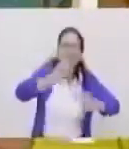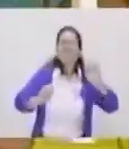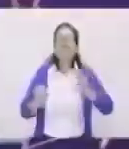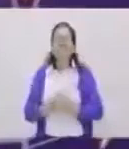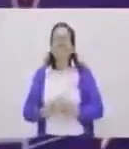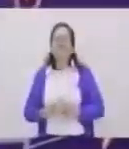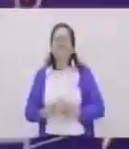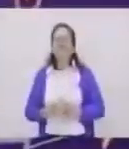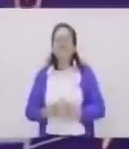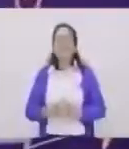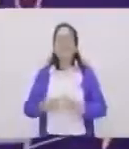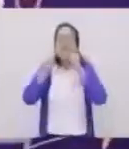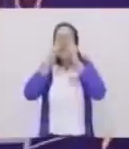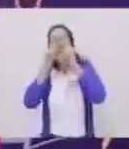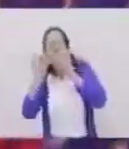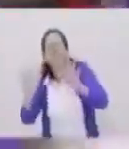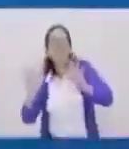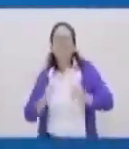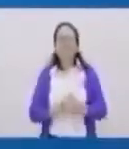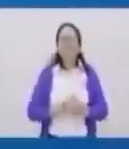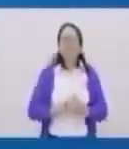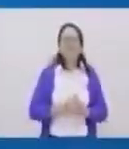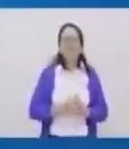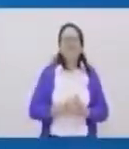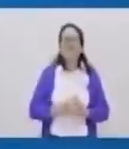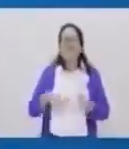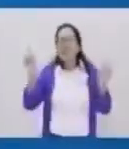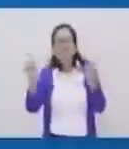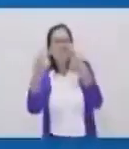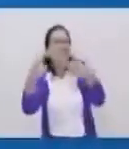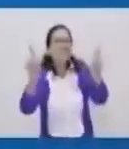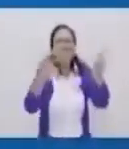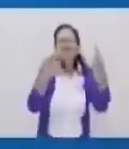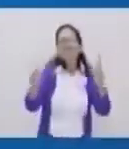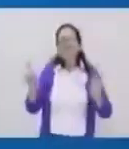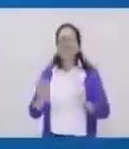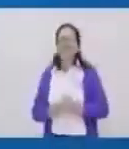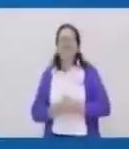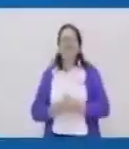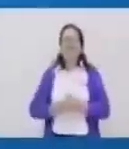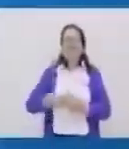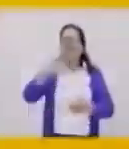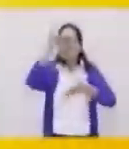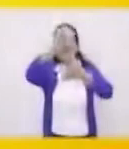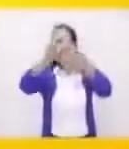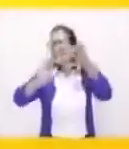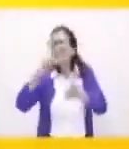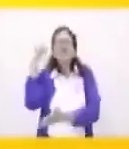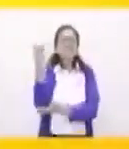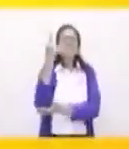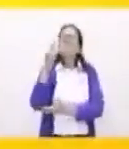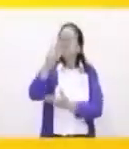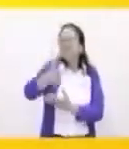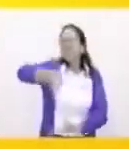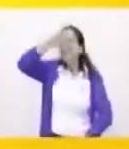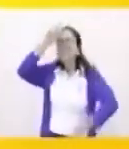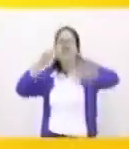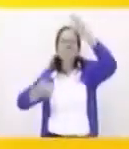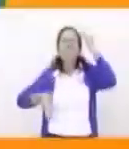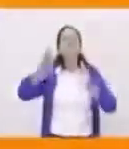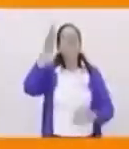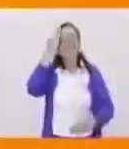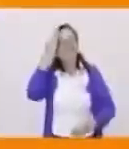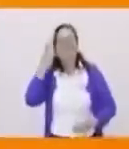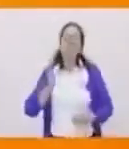animales, música y muchas cosas importantes que debes saber. Te espero próximamente